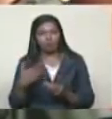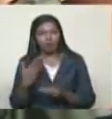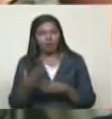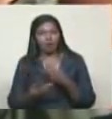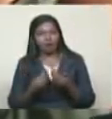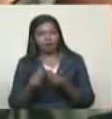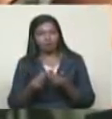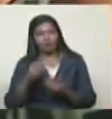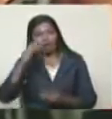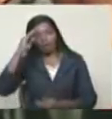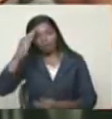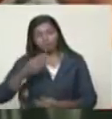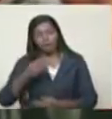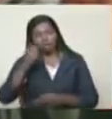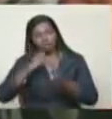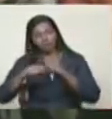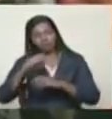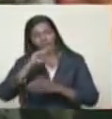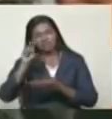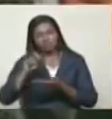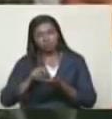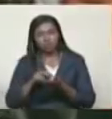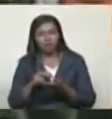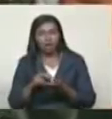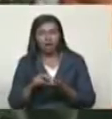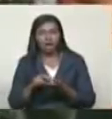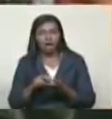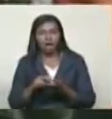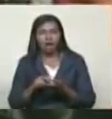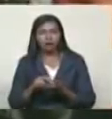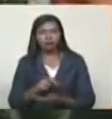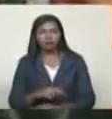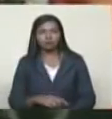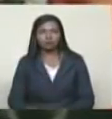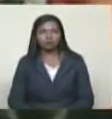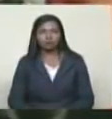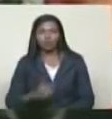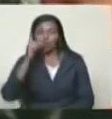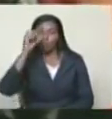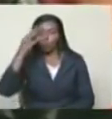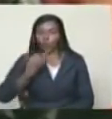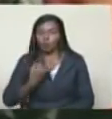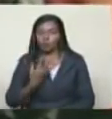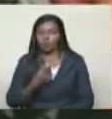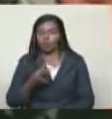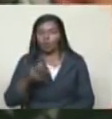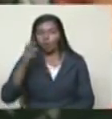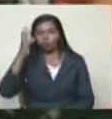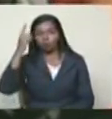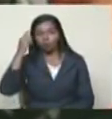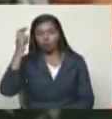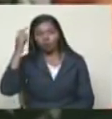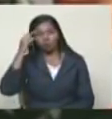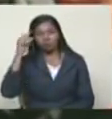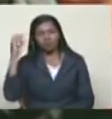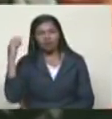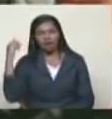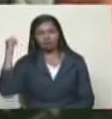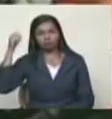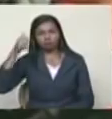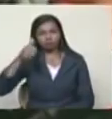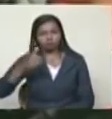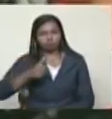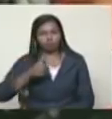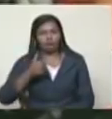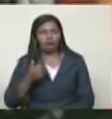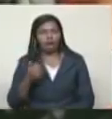Orden Militar Defensa Nacional Grado Caballero. En los días recientes, que también ha realizado